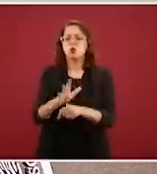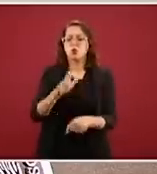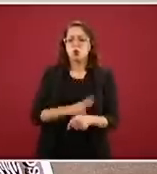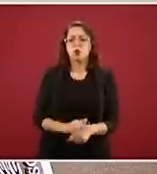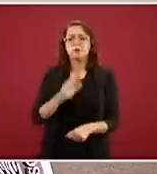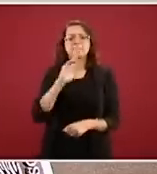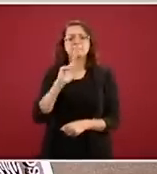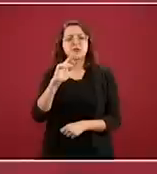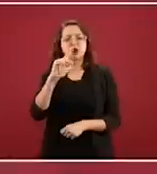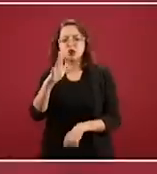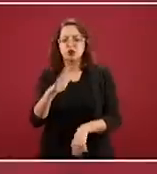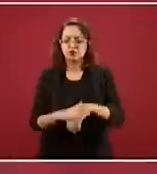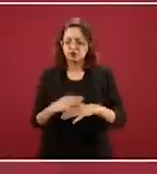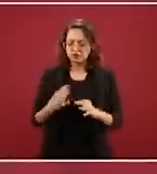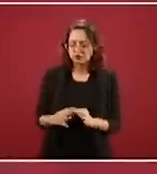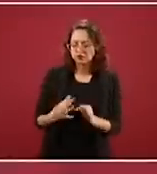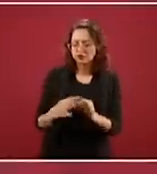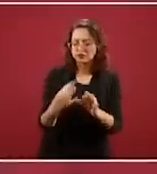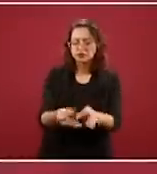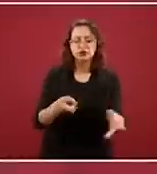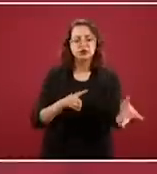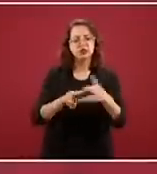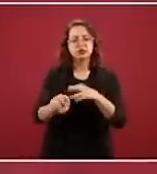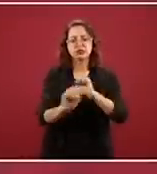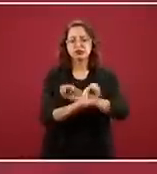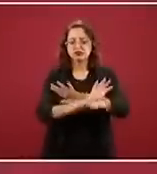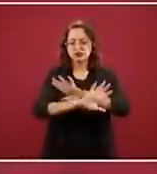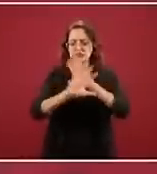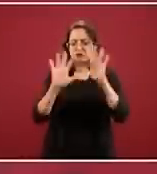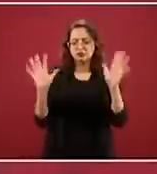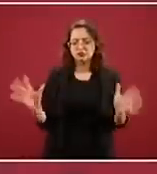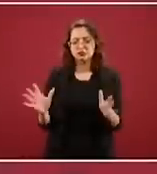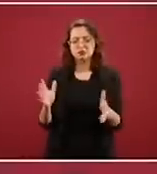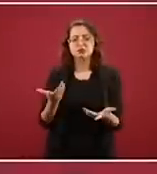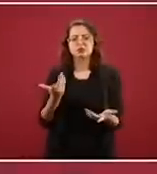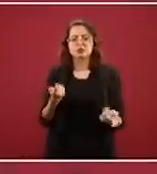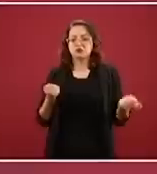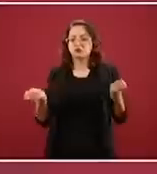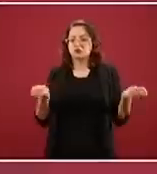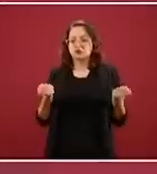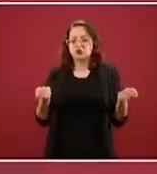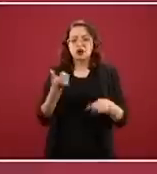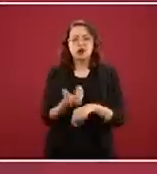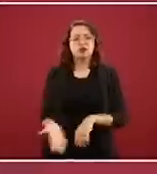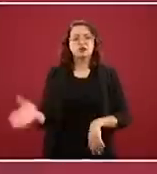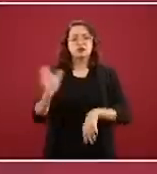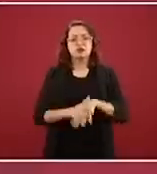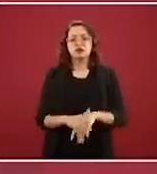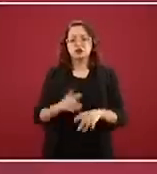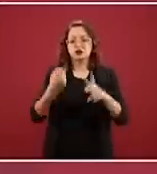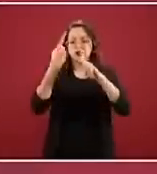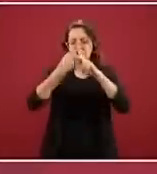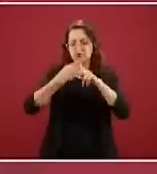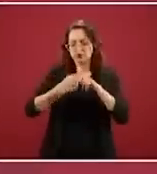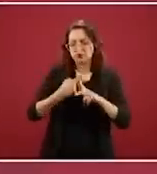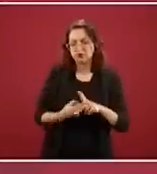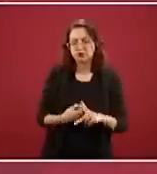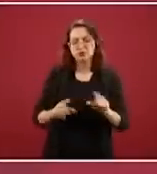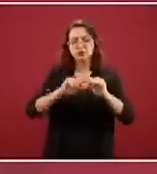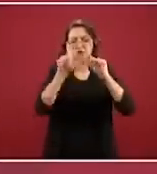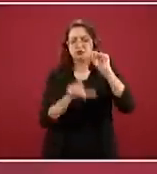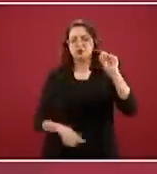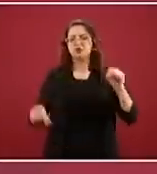eficientar, transparentar lo que hoy estamos haciendo para administrar la estadística